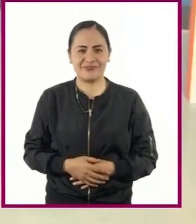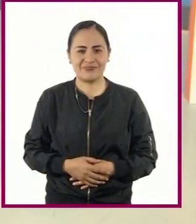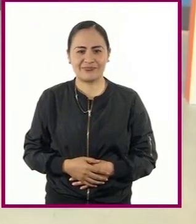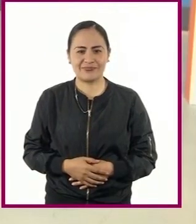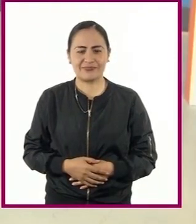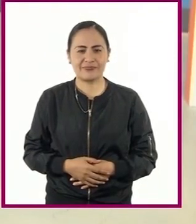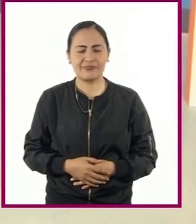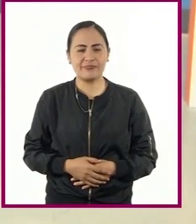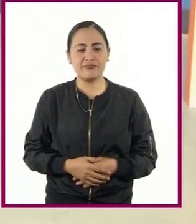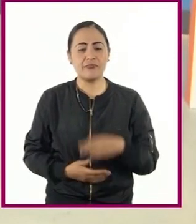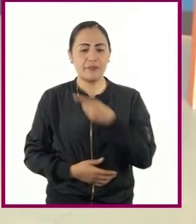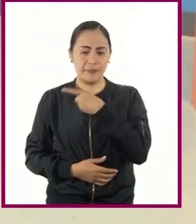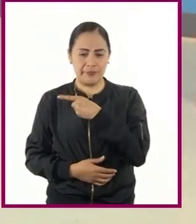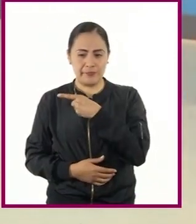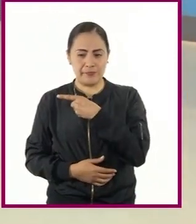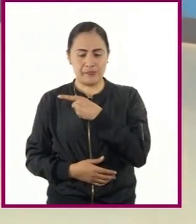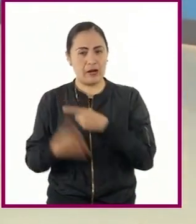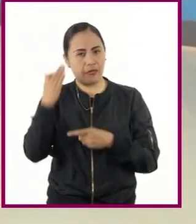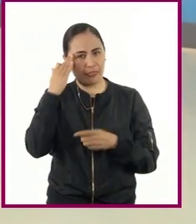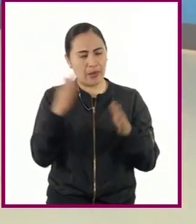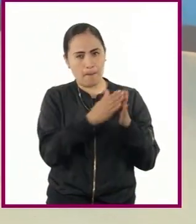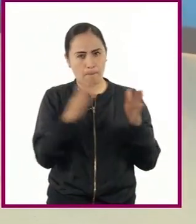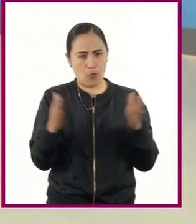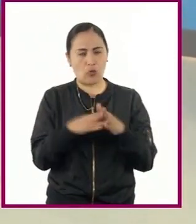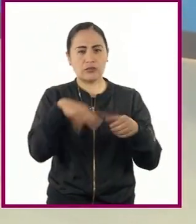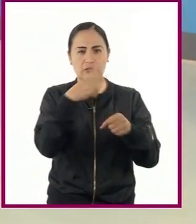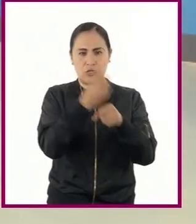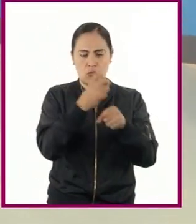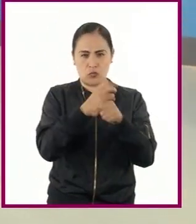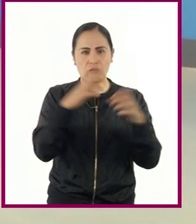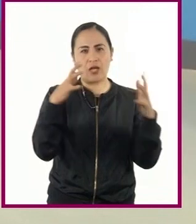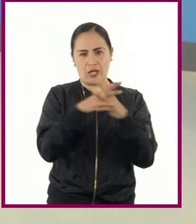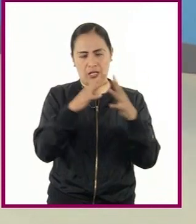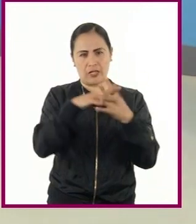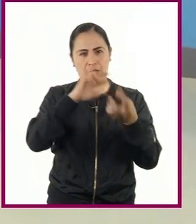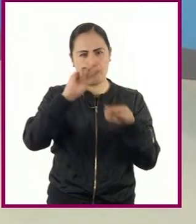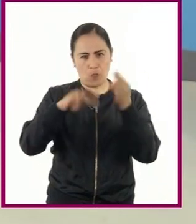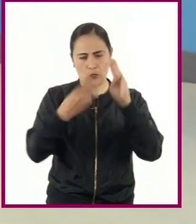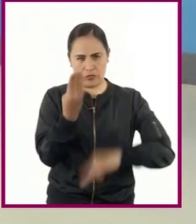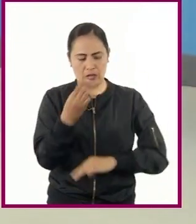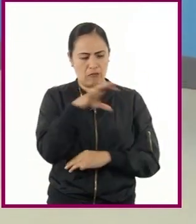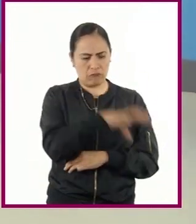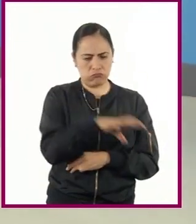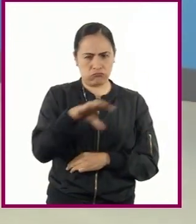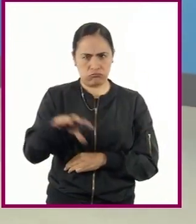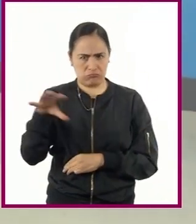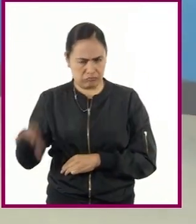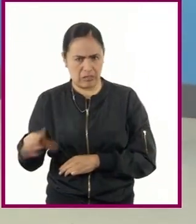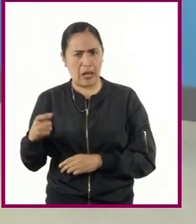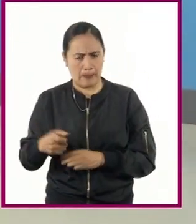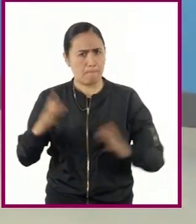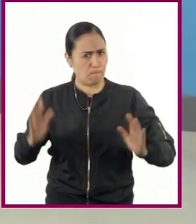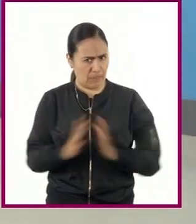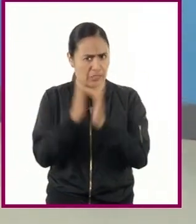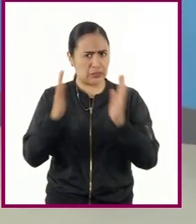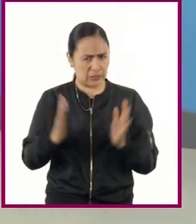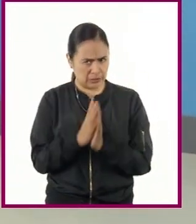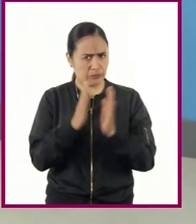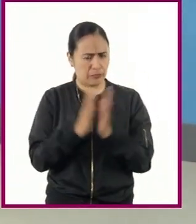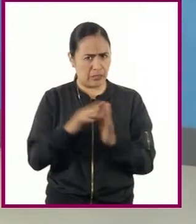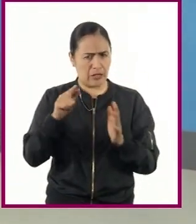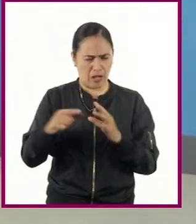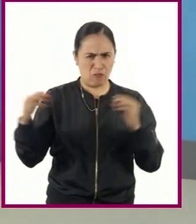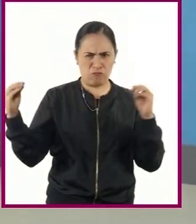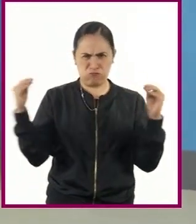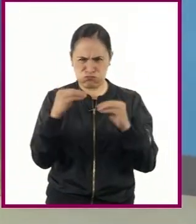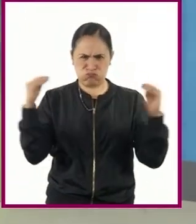Durante la Segunda Guerra Mundial participaron todos los sectores de la población de los países beligerantes, es decir, que estaban en